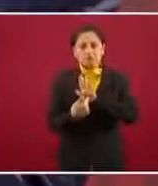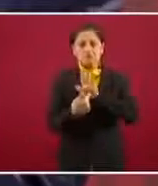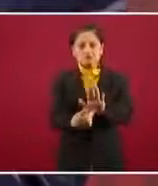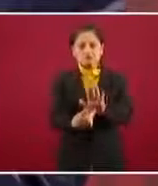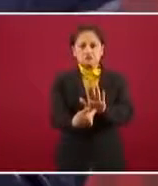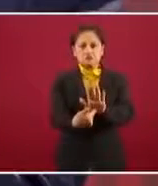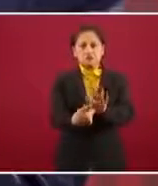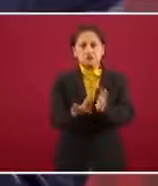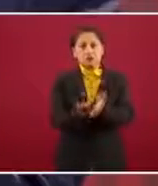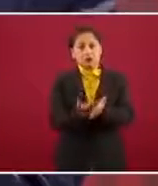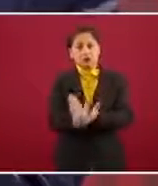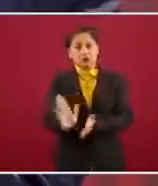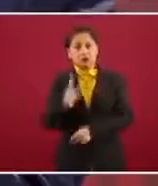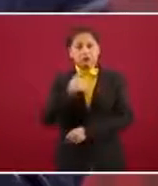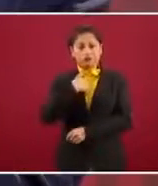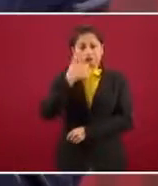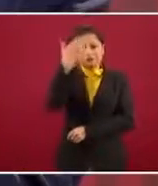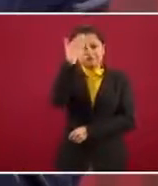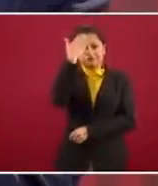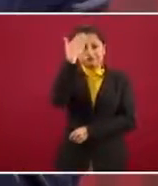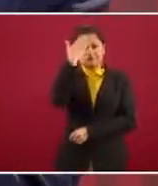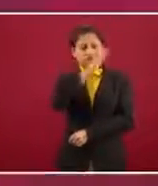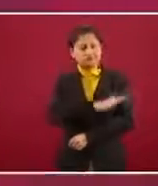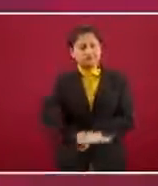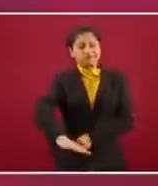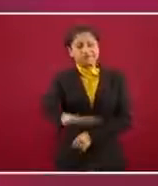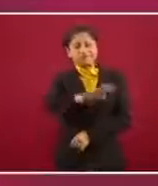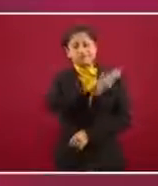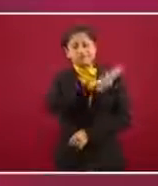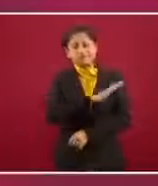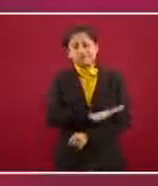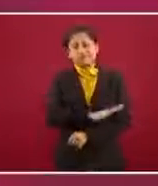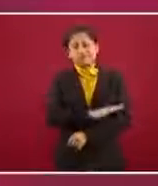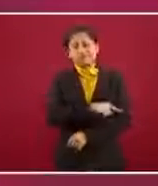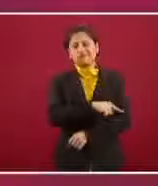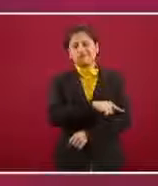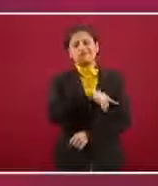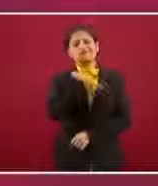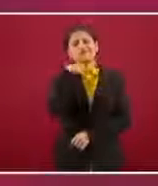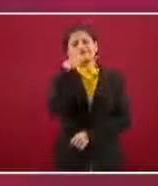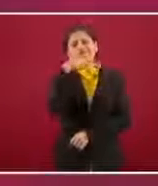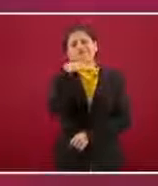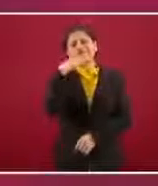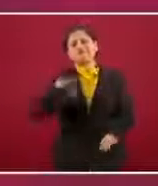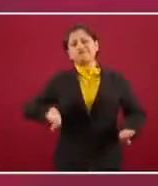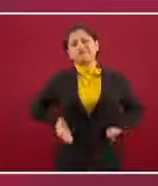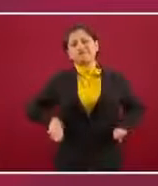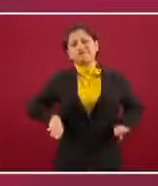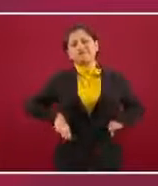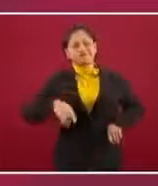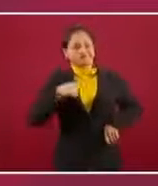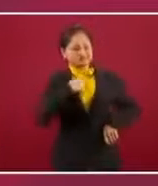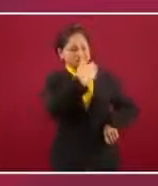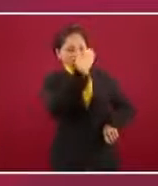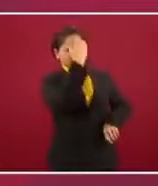al régimen de corrupción y sé cómo se comportan.